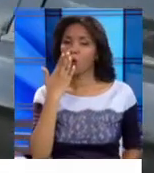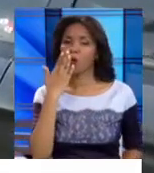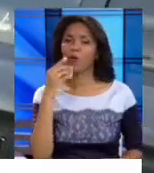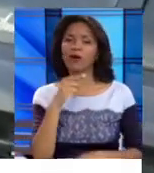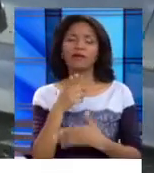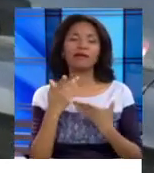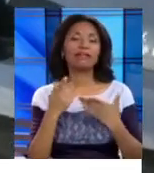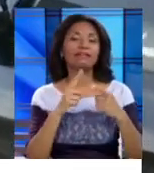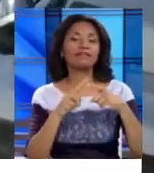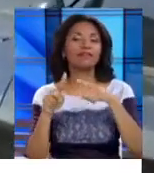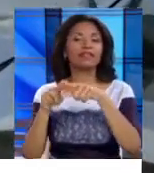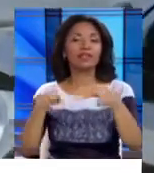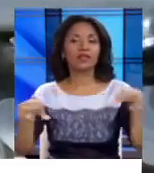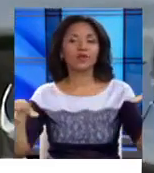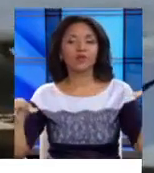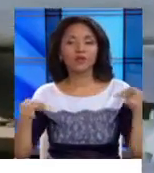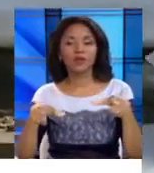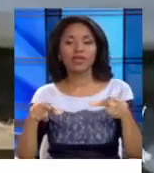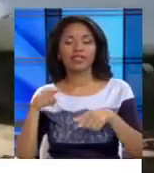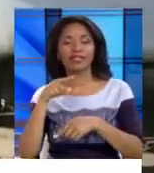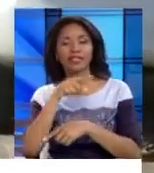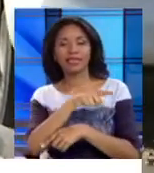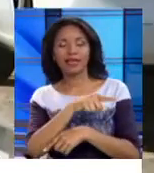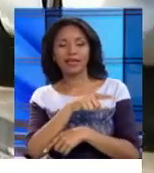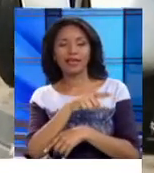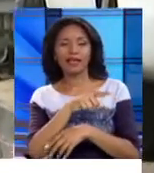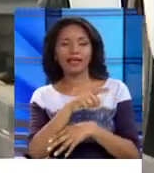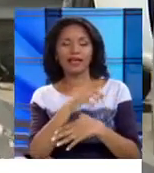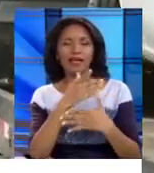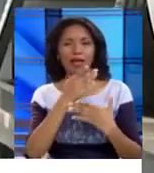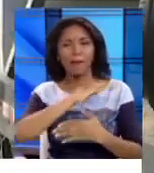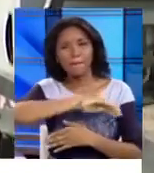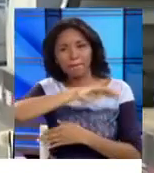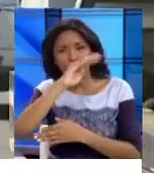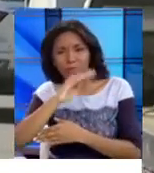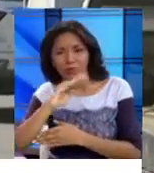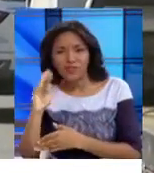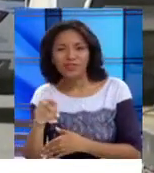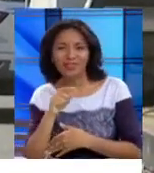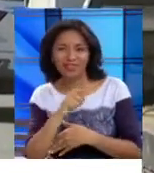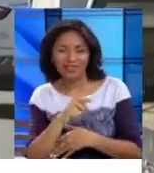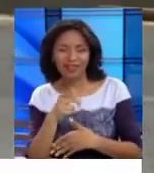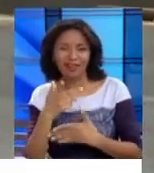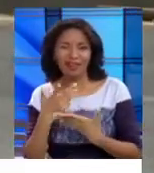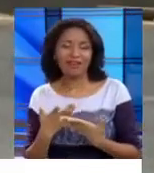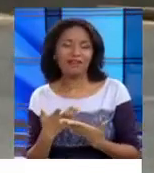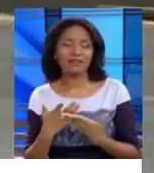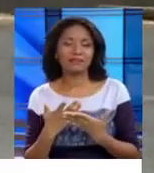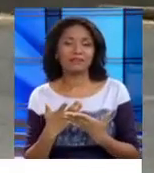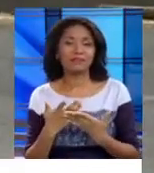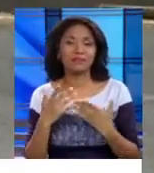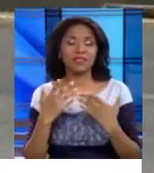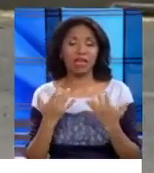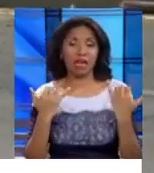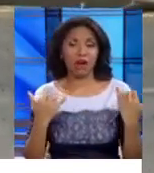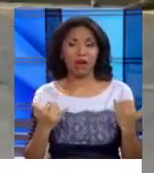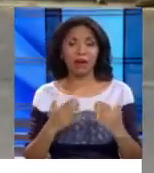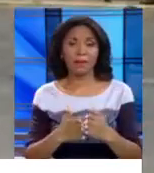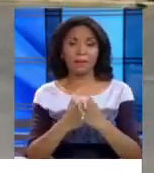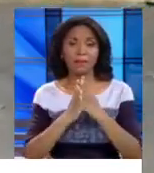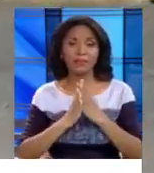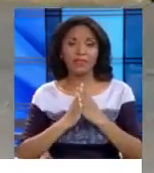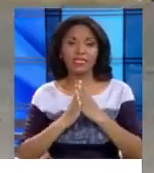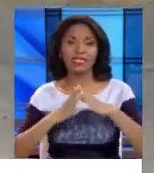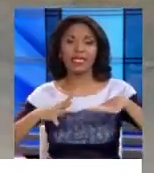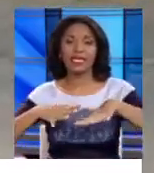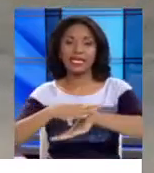localidades del oriente de Chiriquí, de la zona de Muná y otras comunidades de la comarca Nové Buglé, que están solicitando la